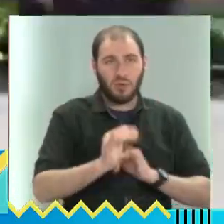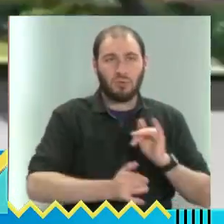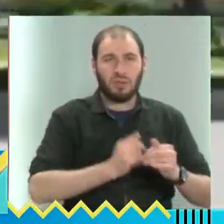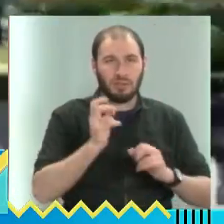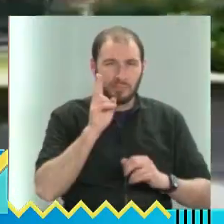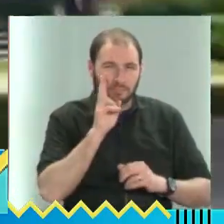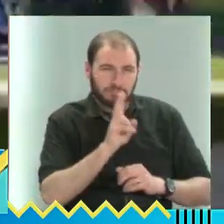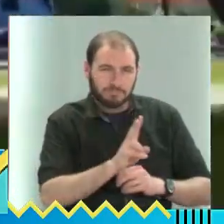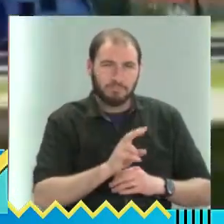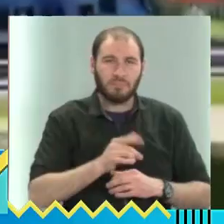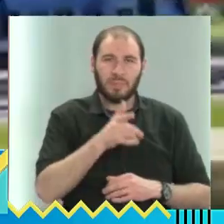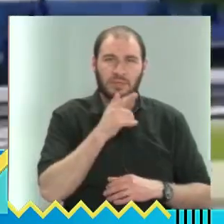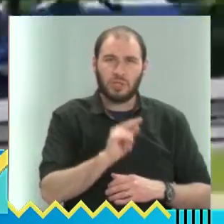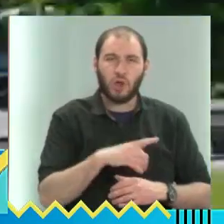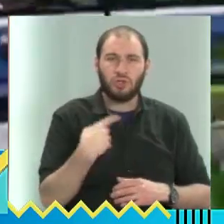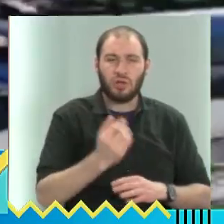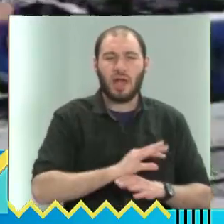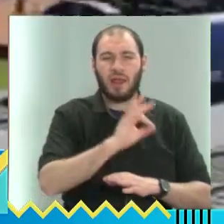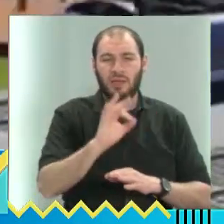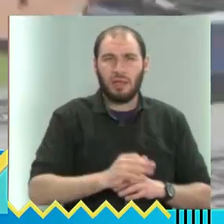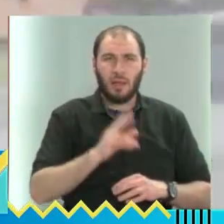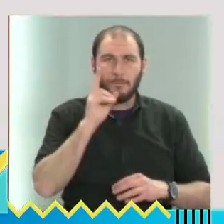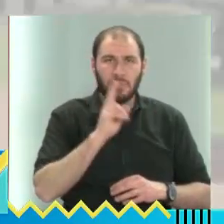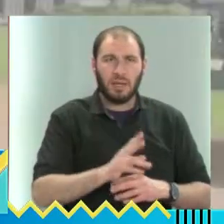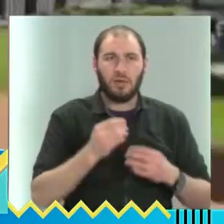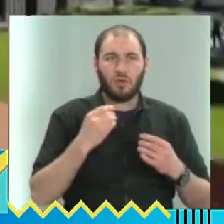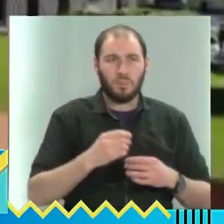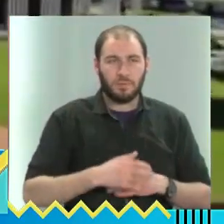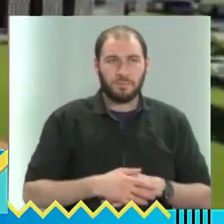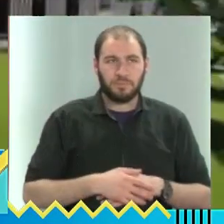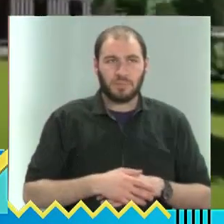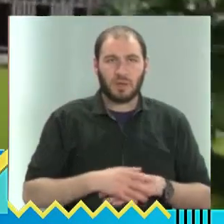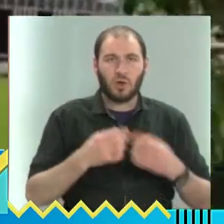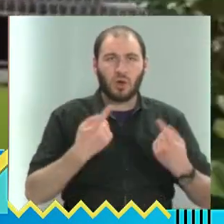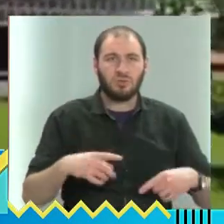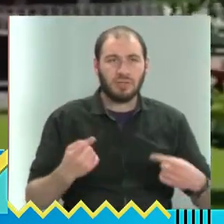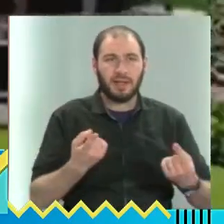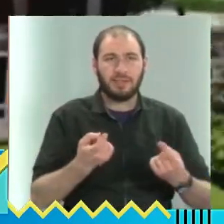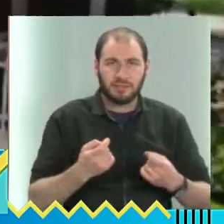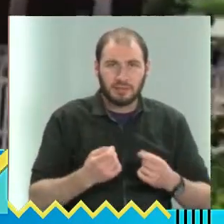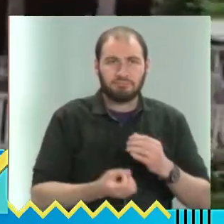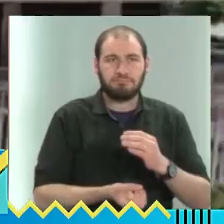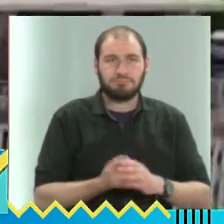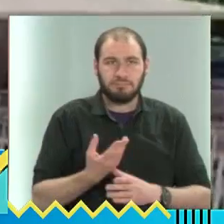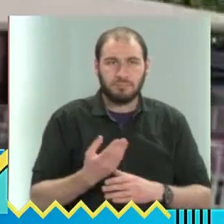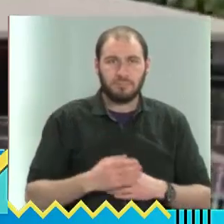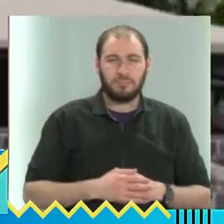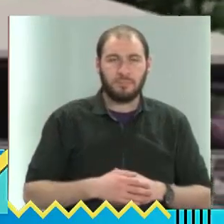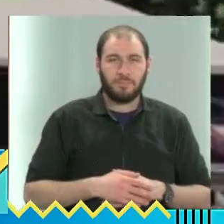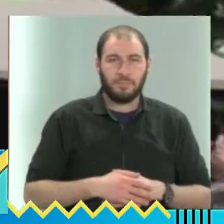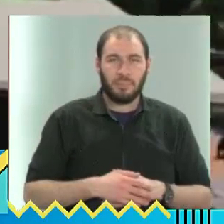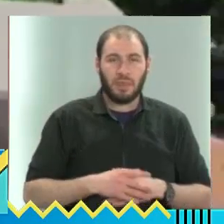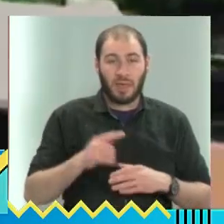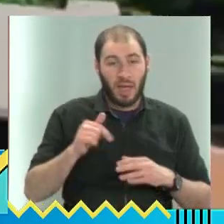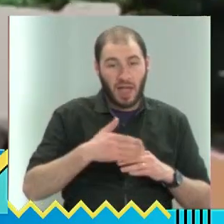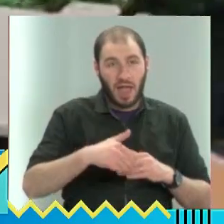de observar. Creo que nosotros como arquitectos observamos cómo las necesidades que van surgiendo y